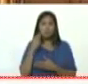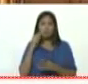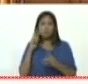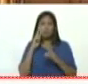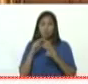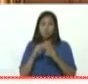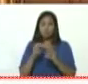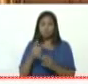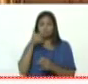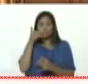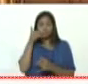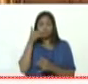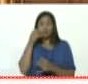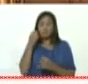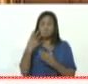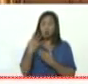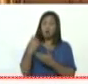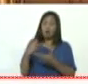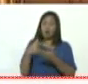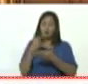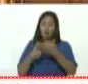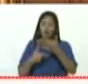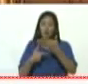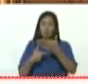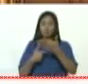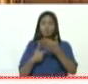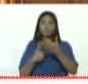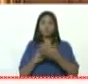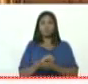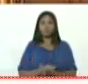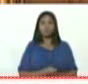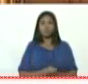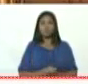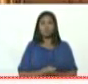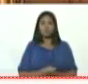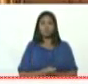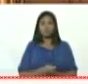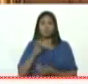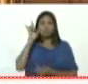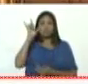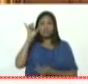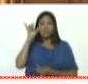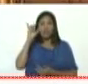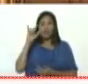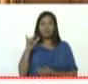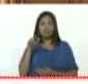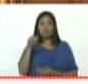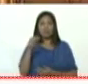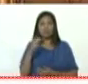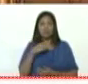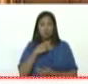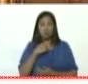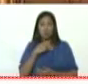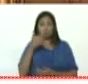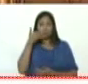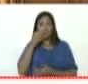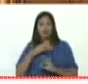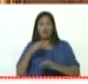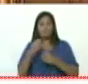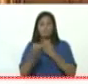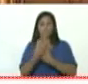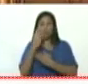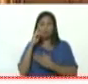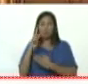repente le sonó su celular. Pi, pi, pi, pi, pi, pi. Por Instagram, Nicolás. No es que yo lo estaba llamando. Es que me